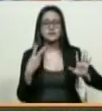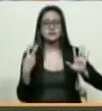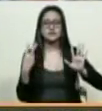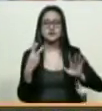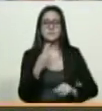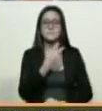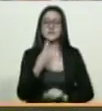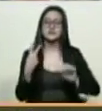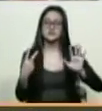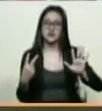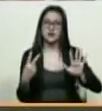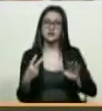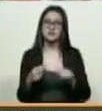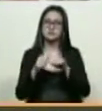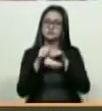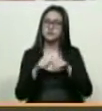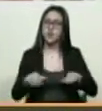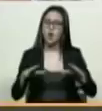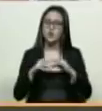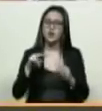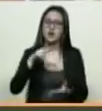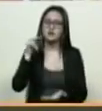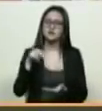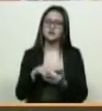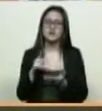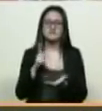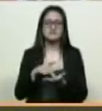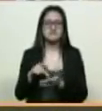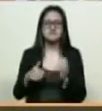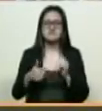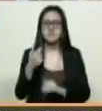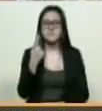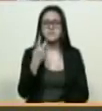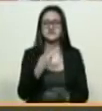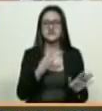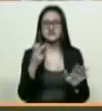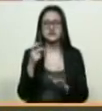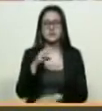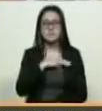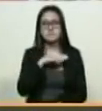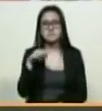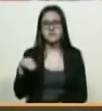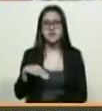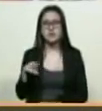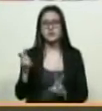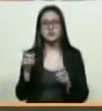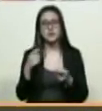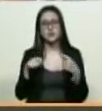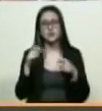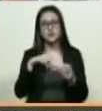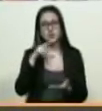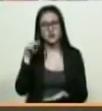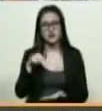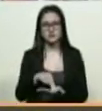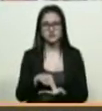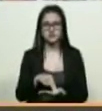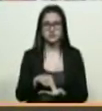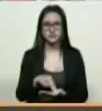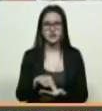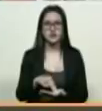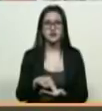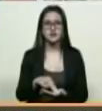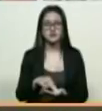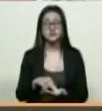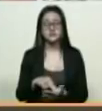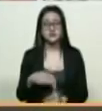en todo el territorio, donde ya han participado más de 1.700 miembros del sistema turístico nacional y con un parte